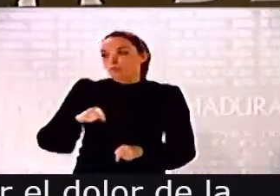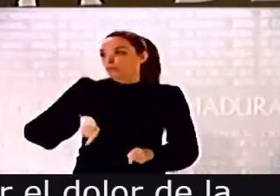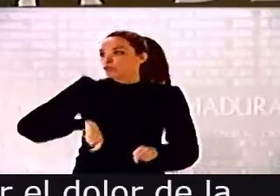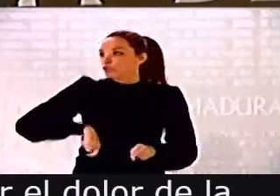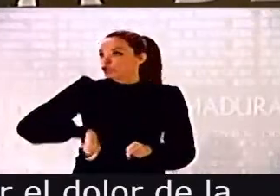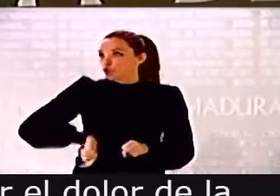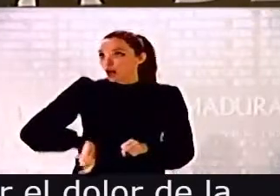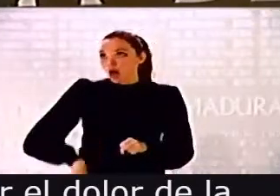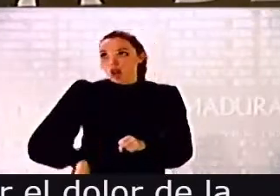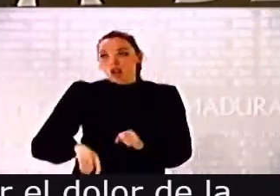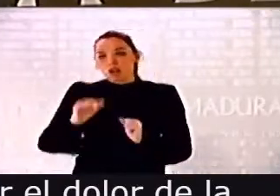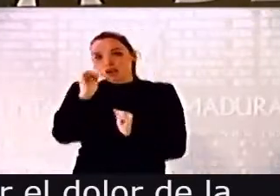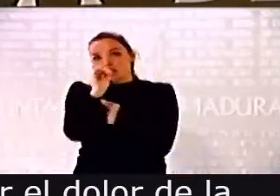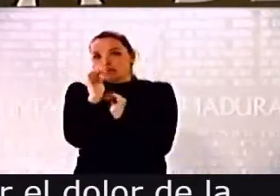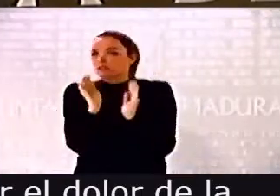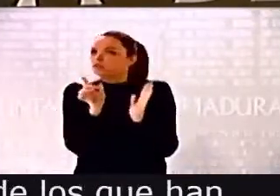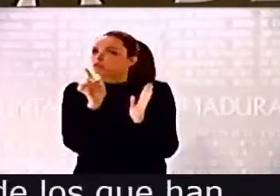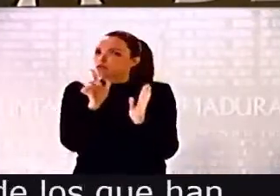participado en el proceso de atención